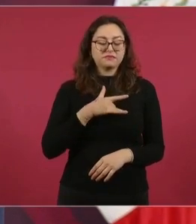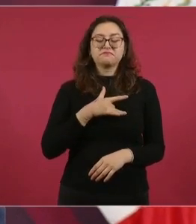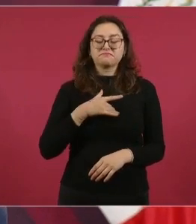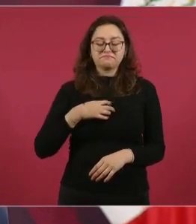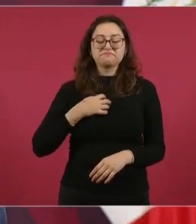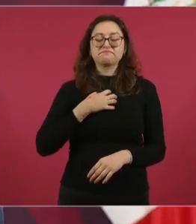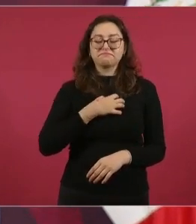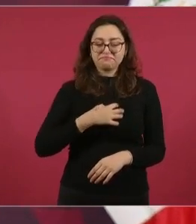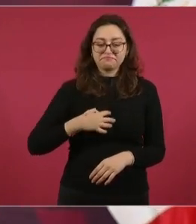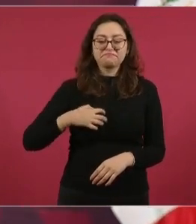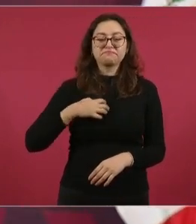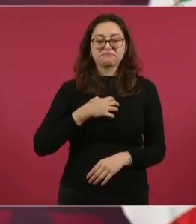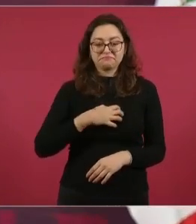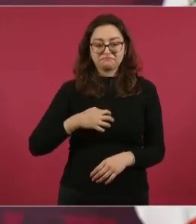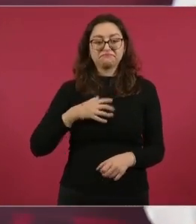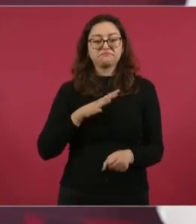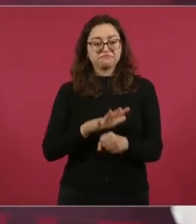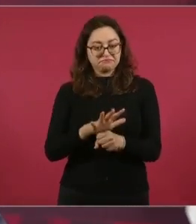satisfecho